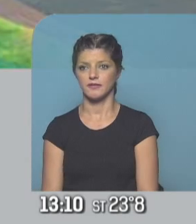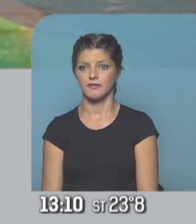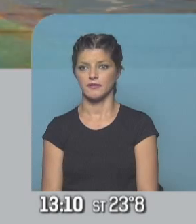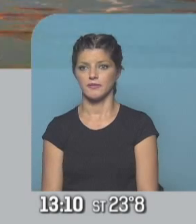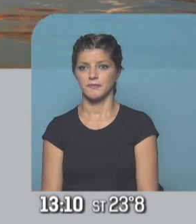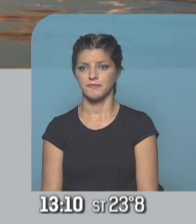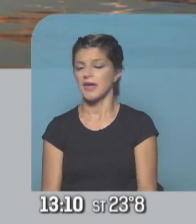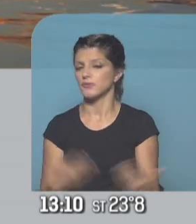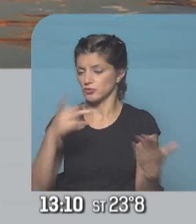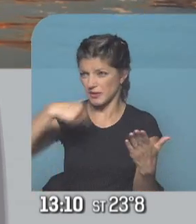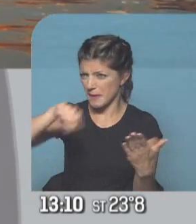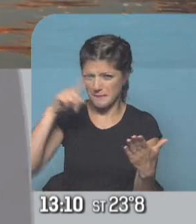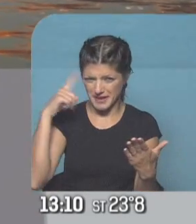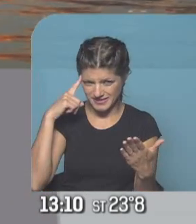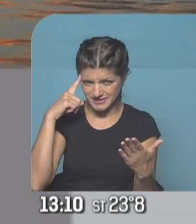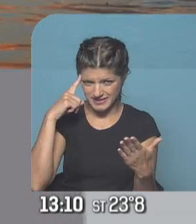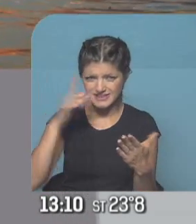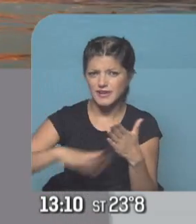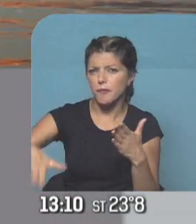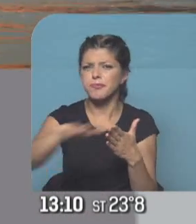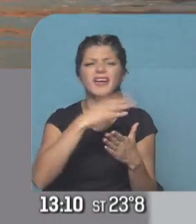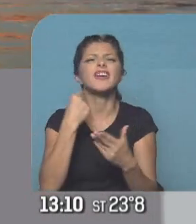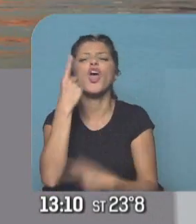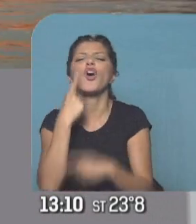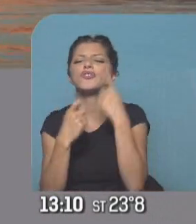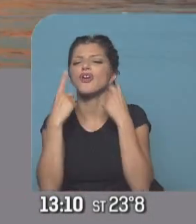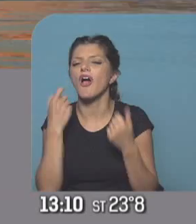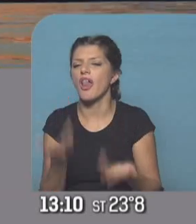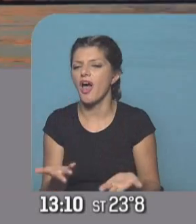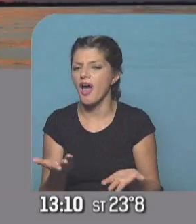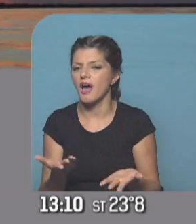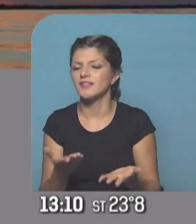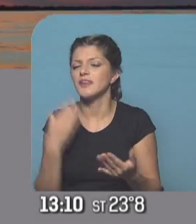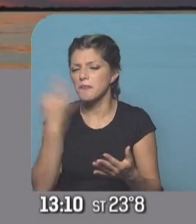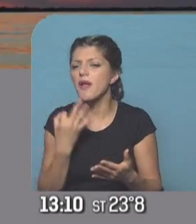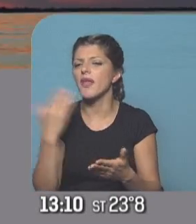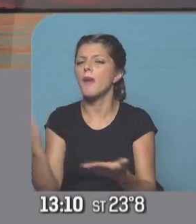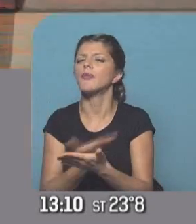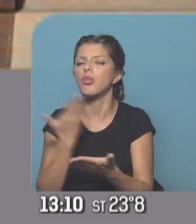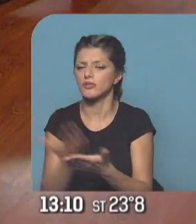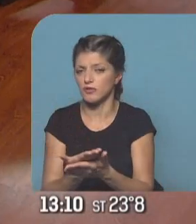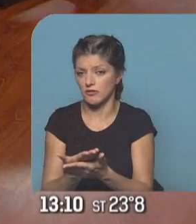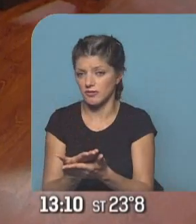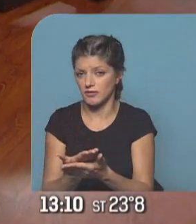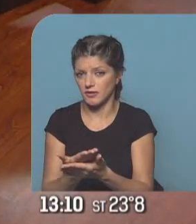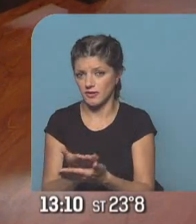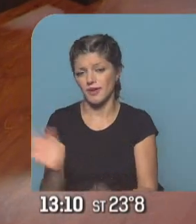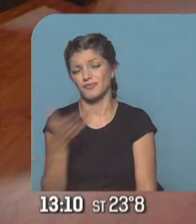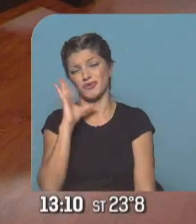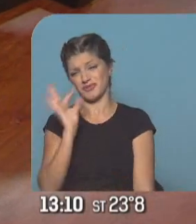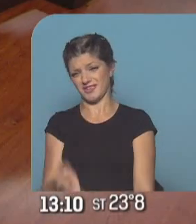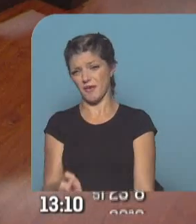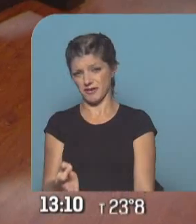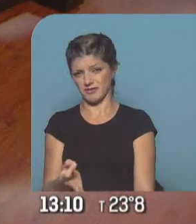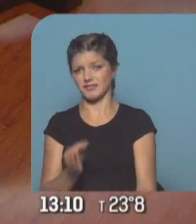imagínense que el territorio es inabarcable. ¿Quién va a vigilar ese tipo de emprendimientos cuando en realidad se sabe que entran